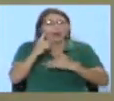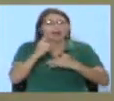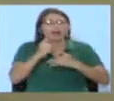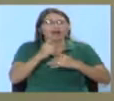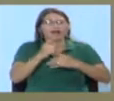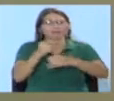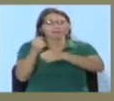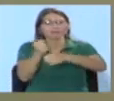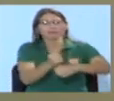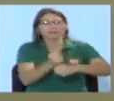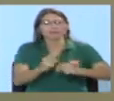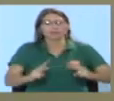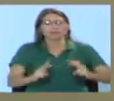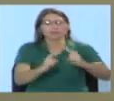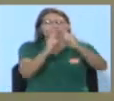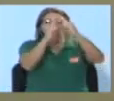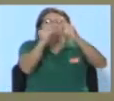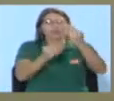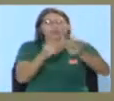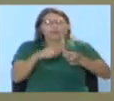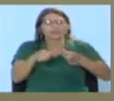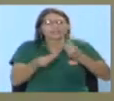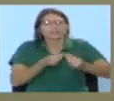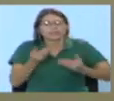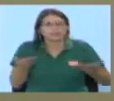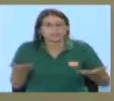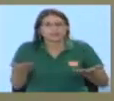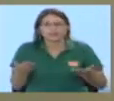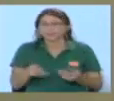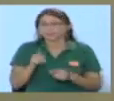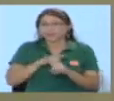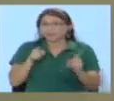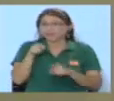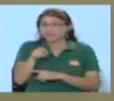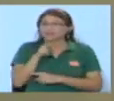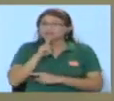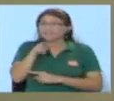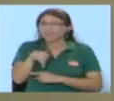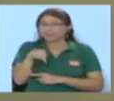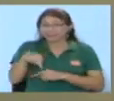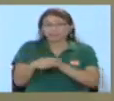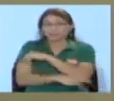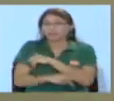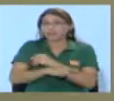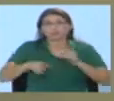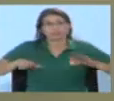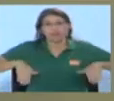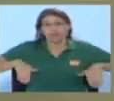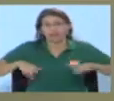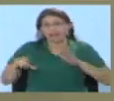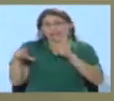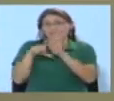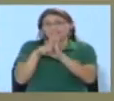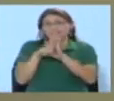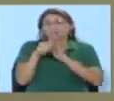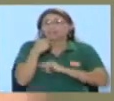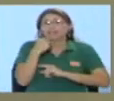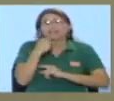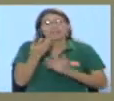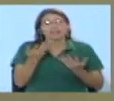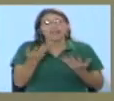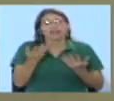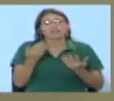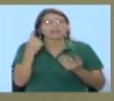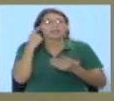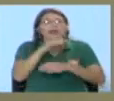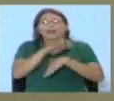¿Cómo se interpreta esto? Lo que pasa es que eso es una realidad, ¿verdad? En este país no hemos tenido una legislación que indique para todo el